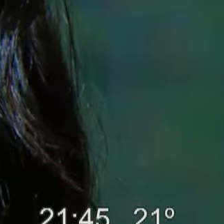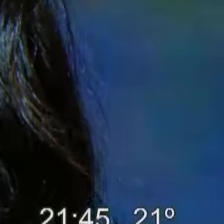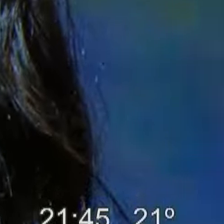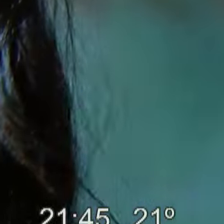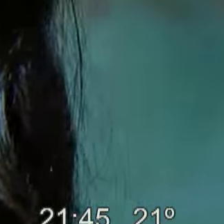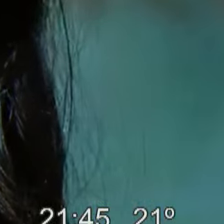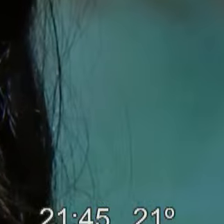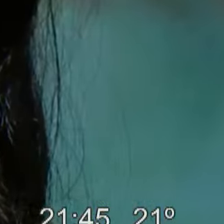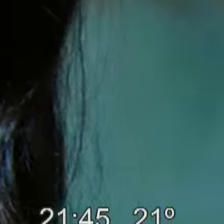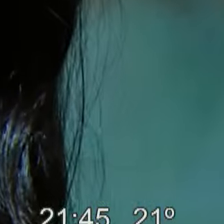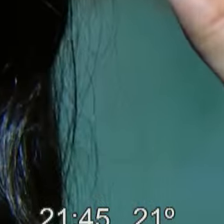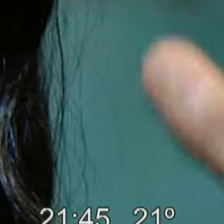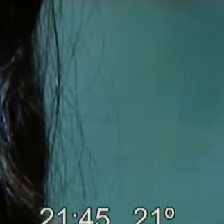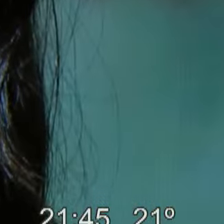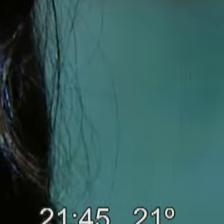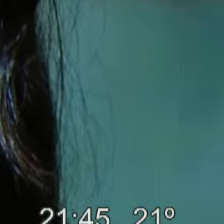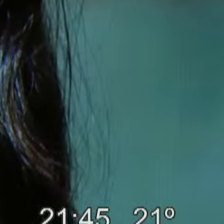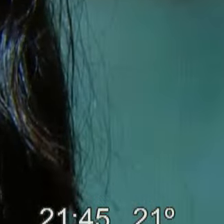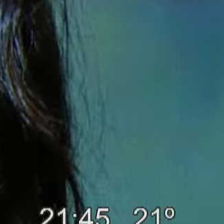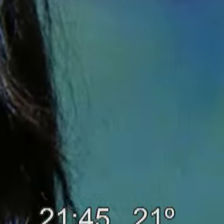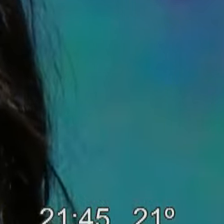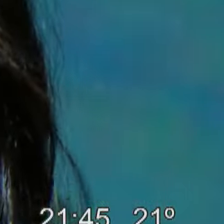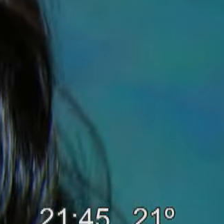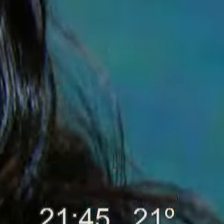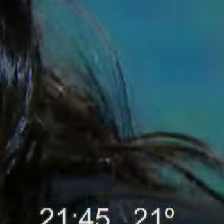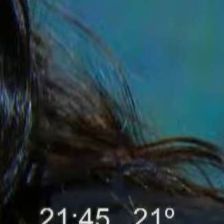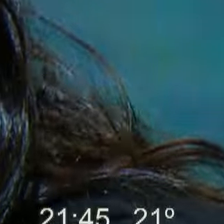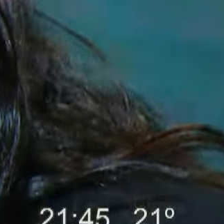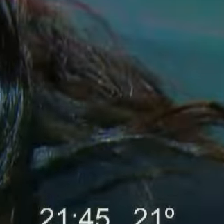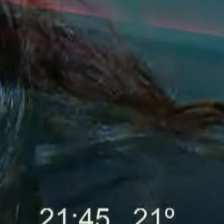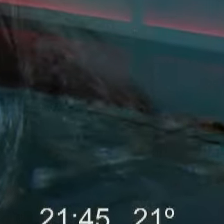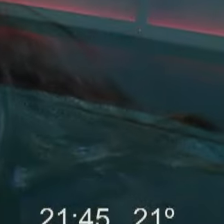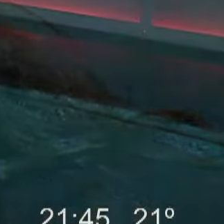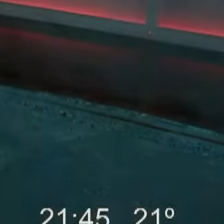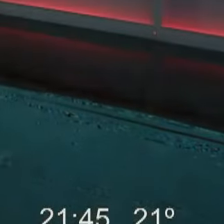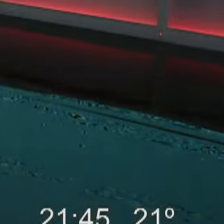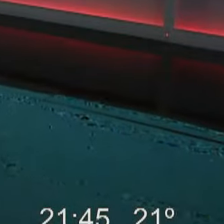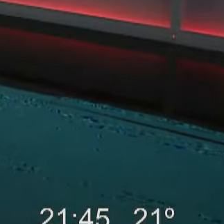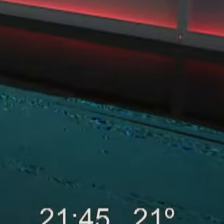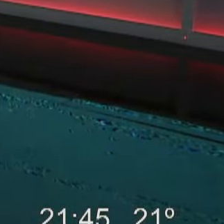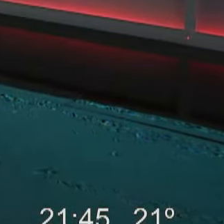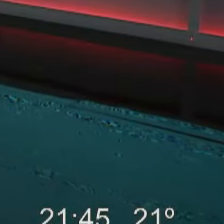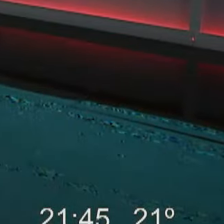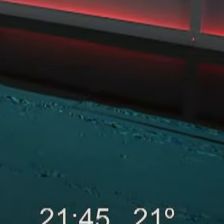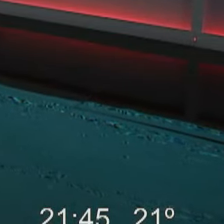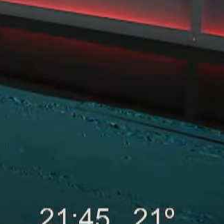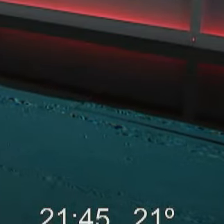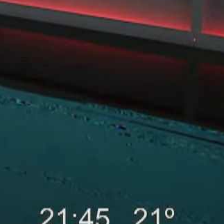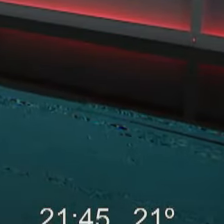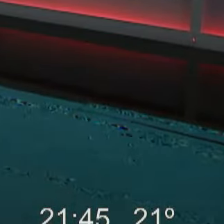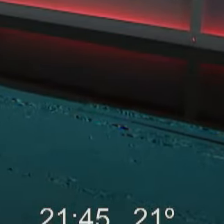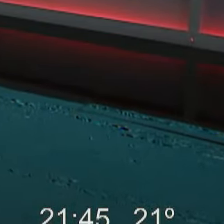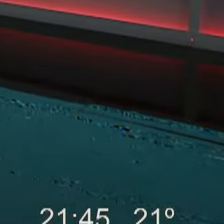encuentre o seguir corriendo. Hay un lugar escondido con